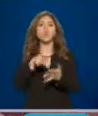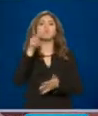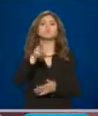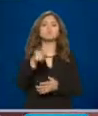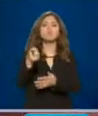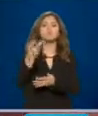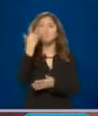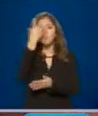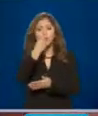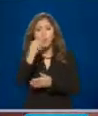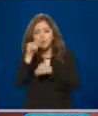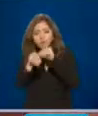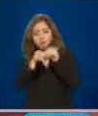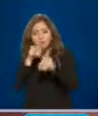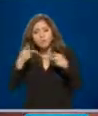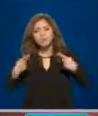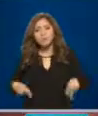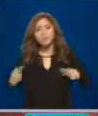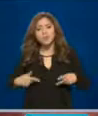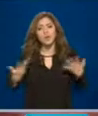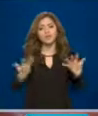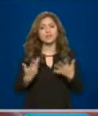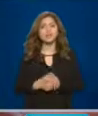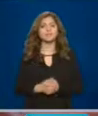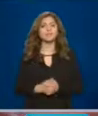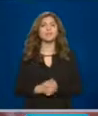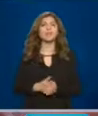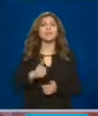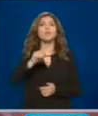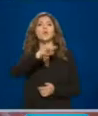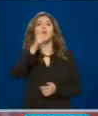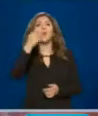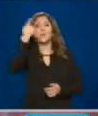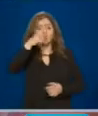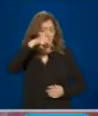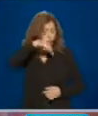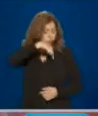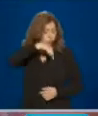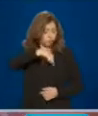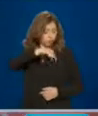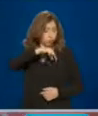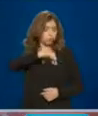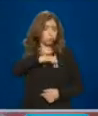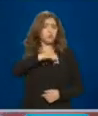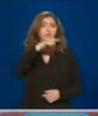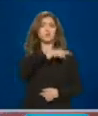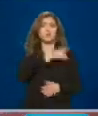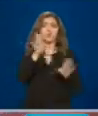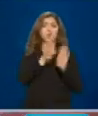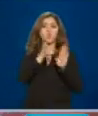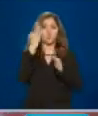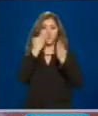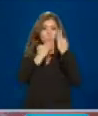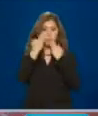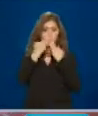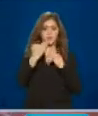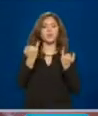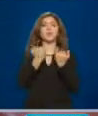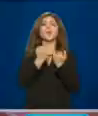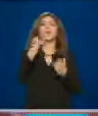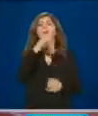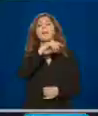¿eh? A mí Sí, me gustan son mucho. preciosas. Bueno, así hasta que con un pincito luego las venden para que te las pongas aquí, o sea, son Sí, como un sí, adorno. Son pues. un adorno. a un los adorno Manueles